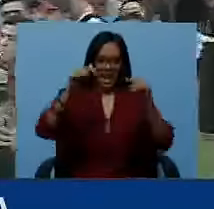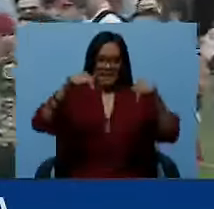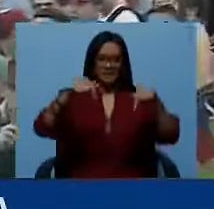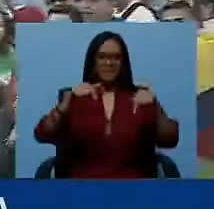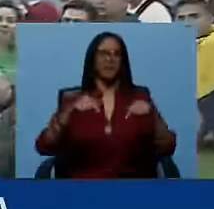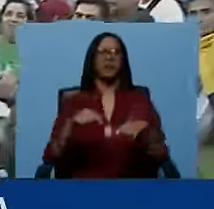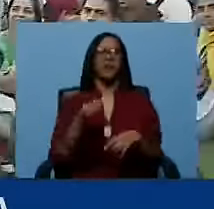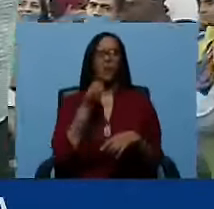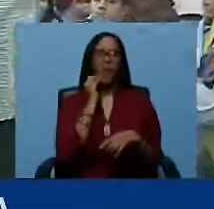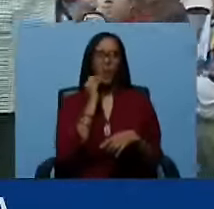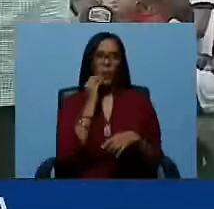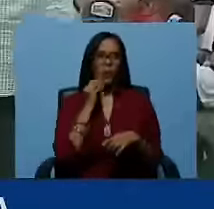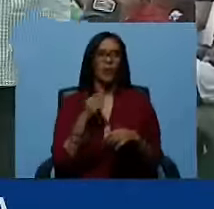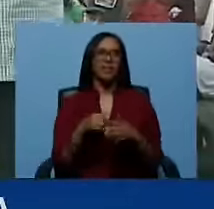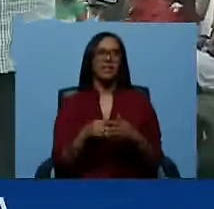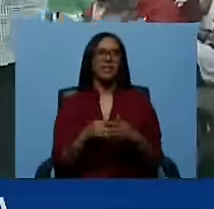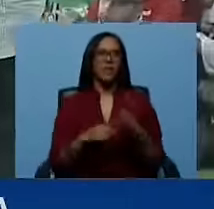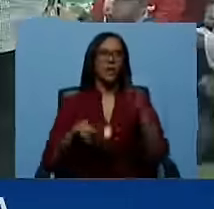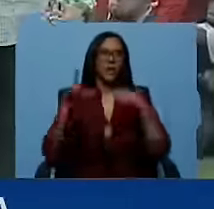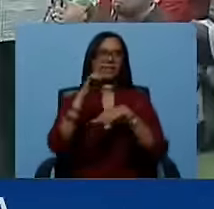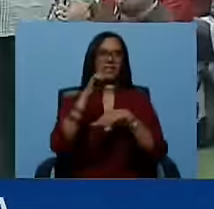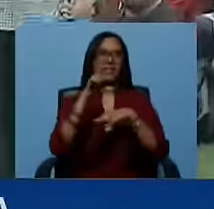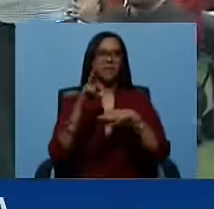Los muchachos y muchachas de los liceos.